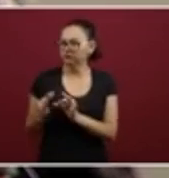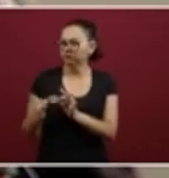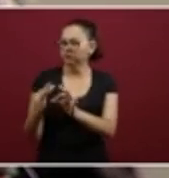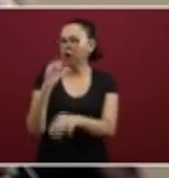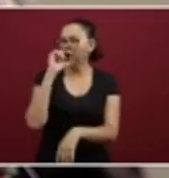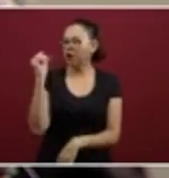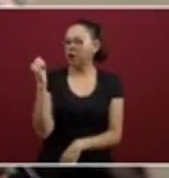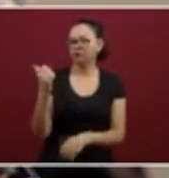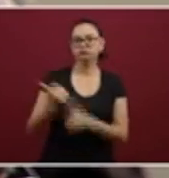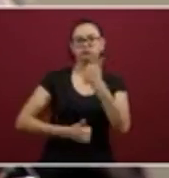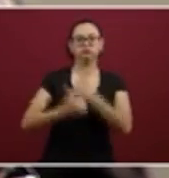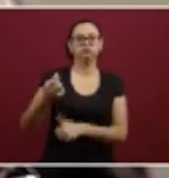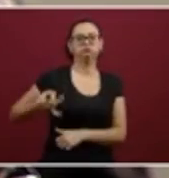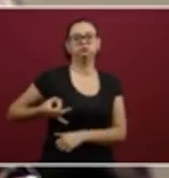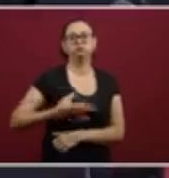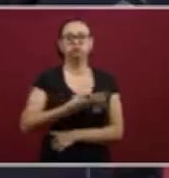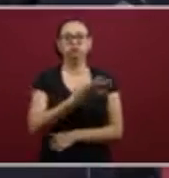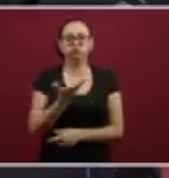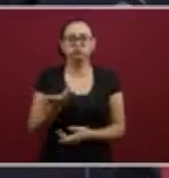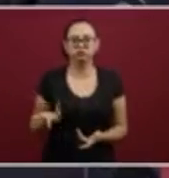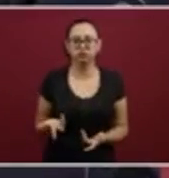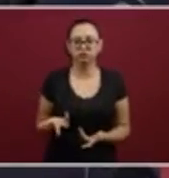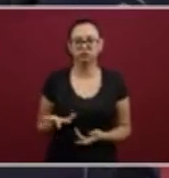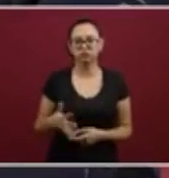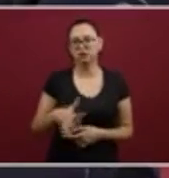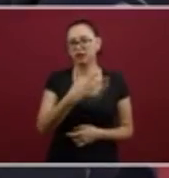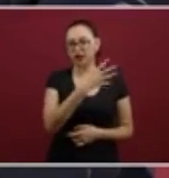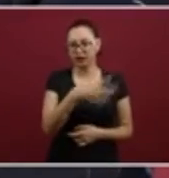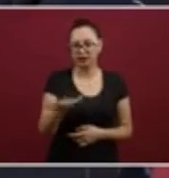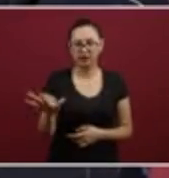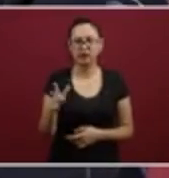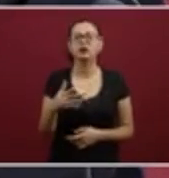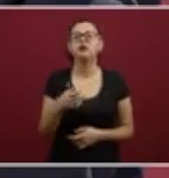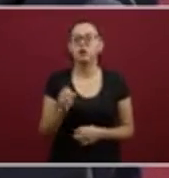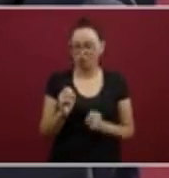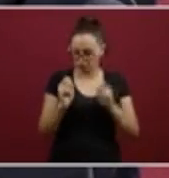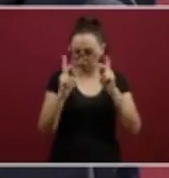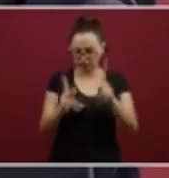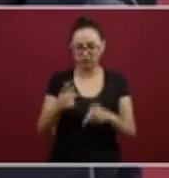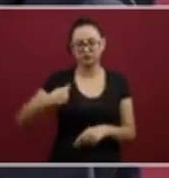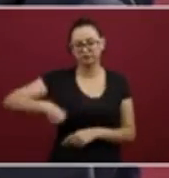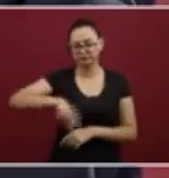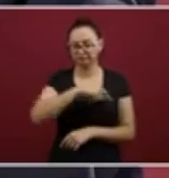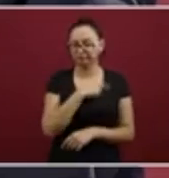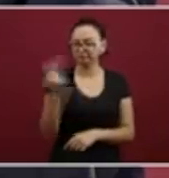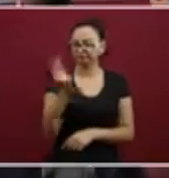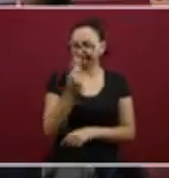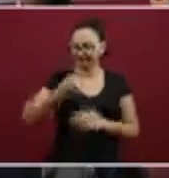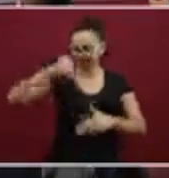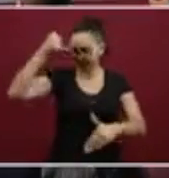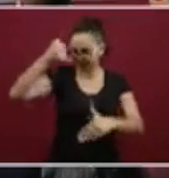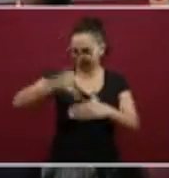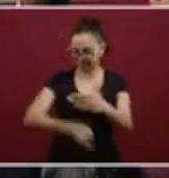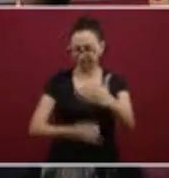competencia desleal en general, pero queremos analizarlo bien.